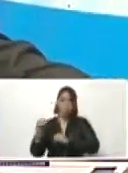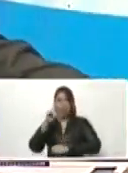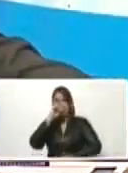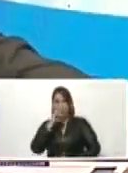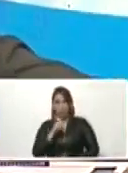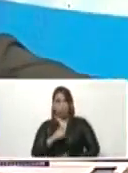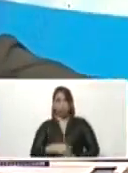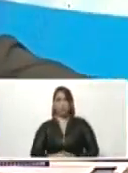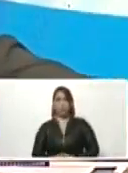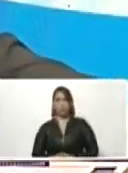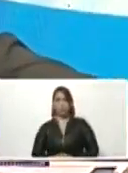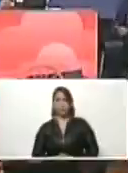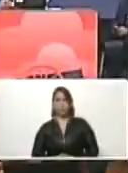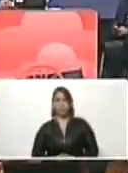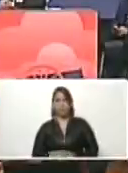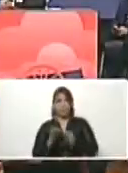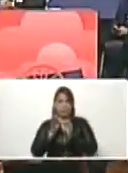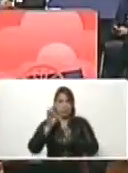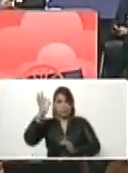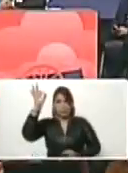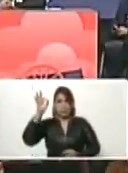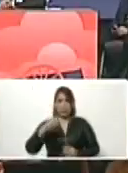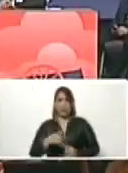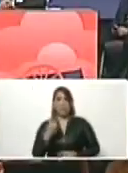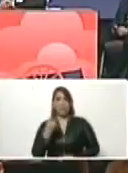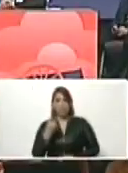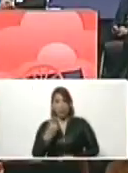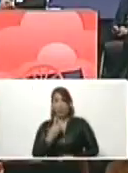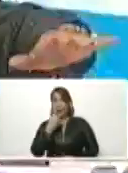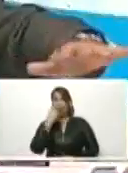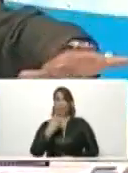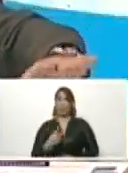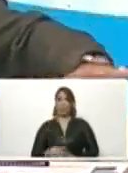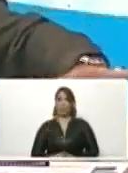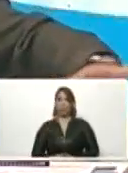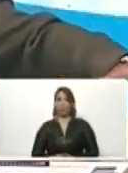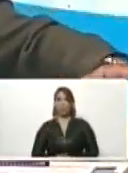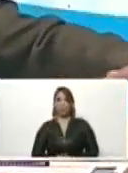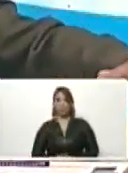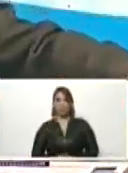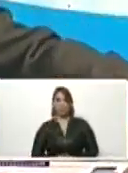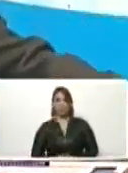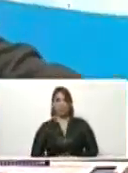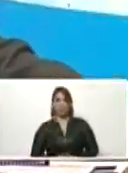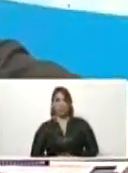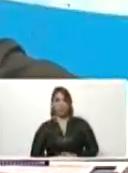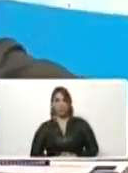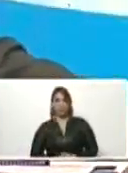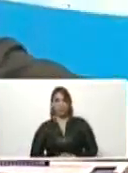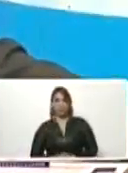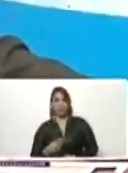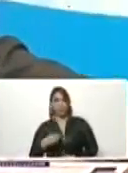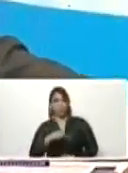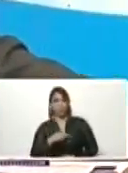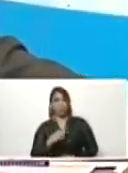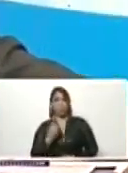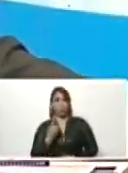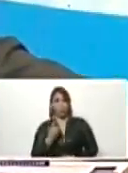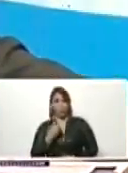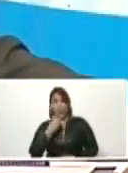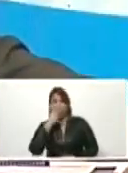Pichincha. Así es. Altísimo, ¿viste? Ahí le falta el aire a uno. A nosotros, pues, los que estamos por aquí bajitos, nos falta el aire.